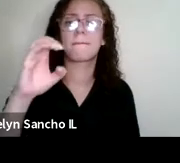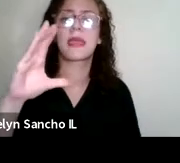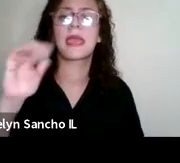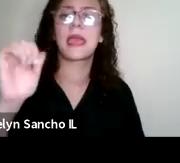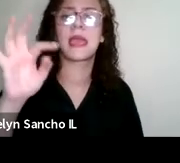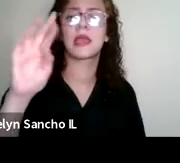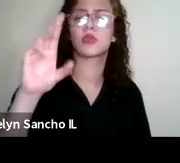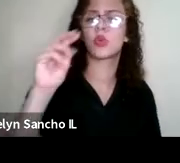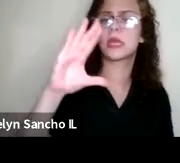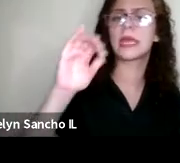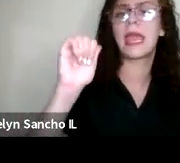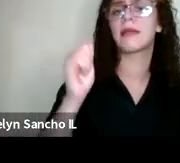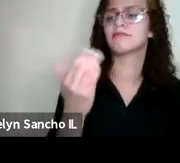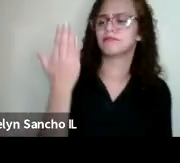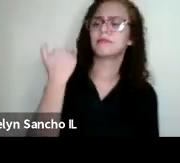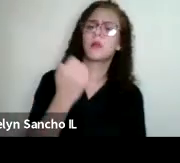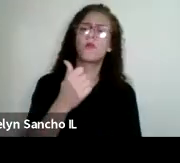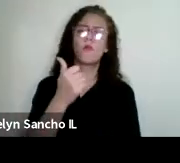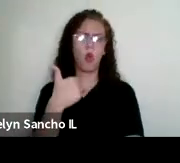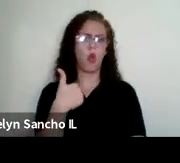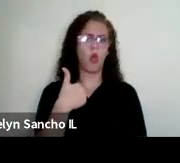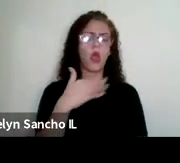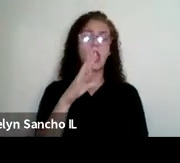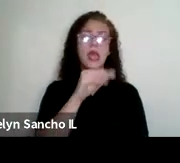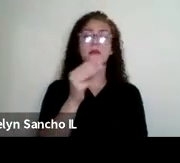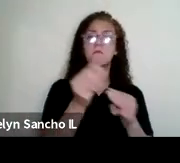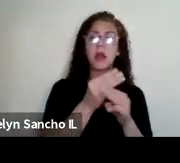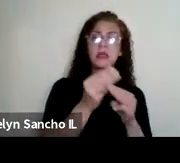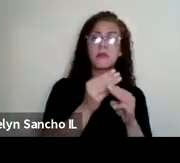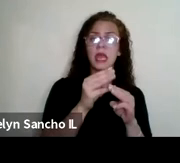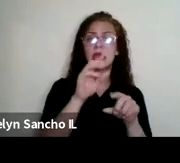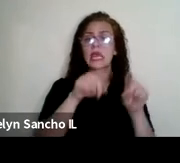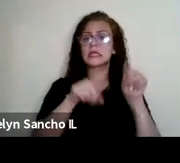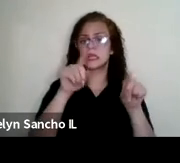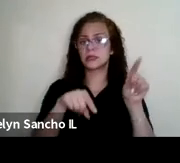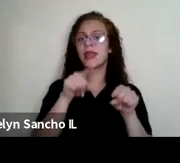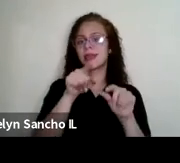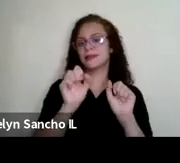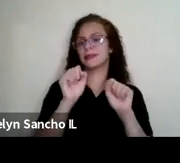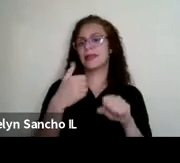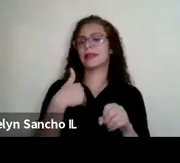poco existen, ¿verdad? Y la matemática y la estadística, que sí han